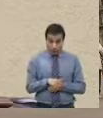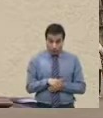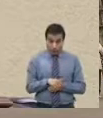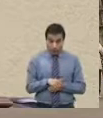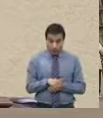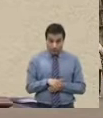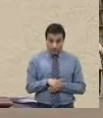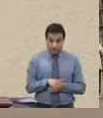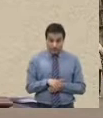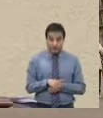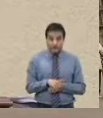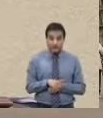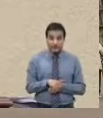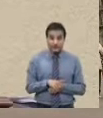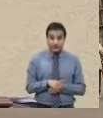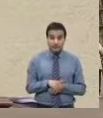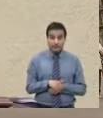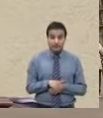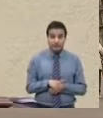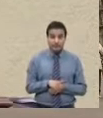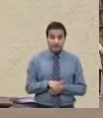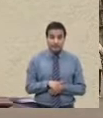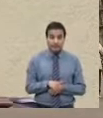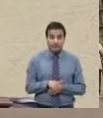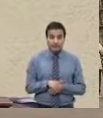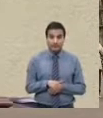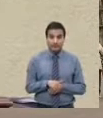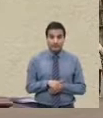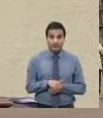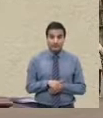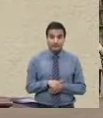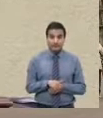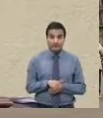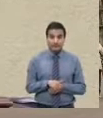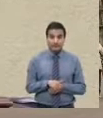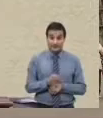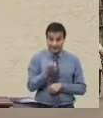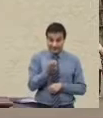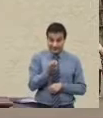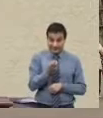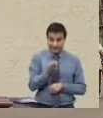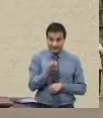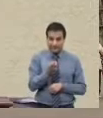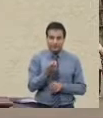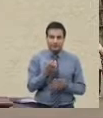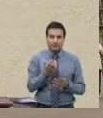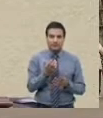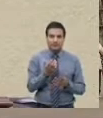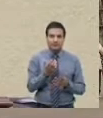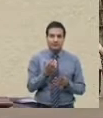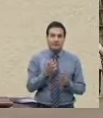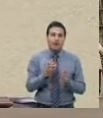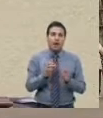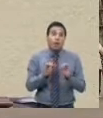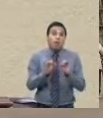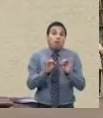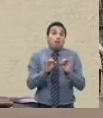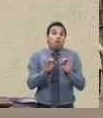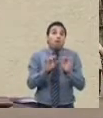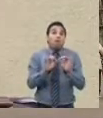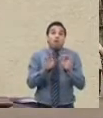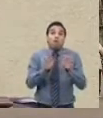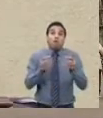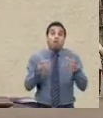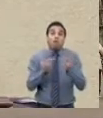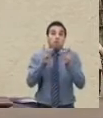desde un punto de vista serio, congruente y objetivo, considerarse como meras coincidencias.